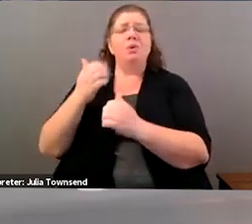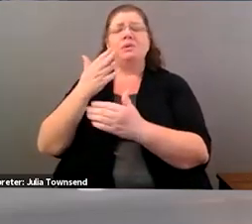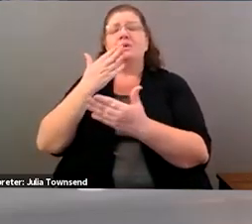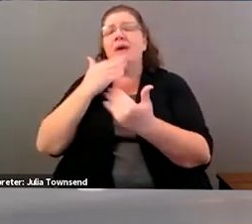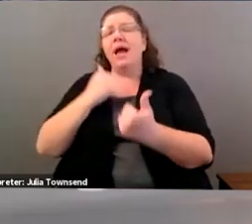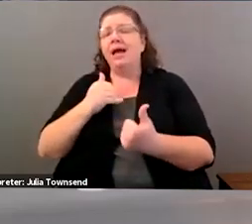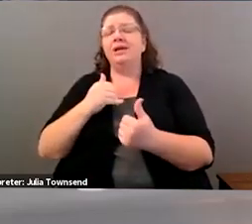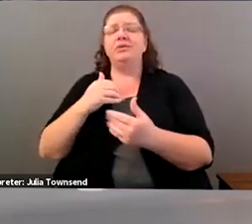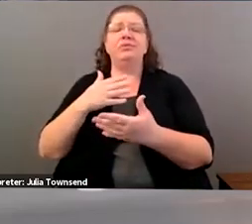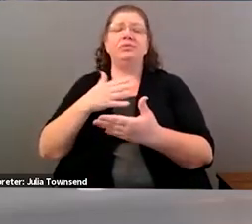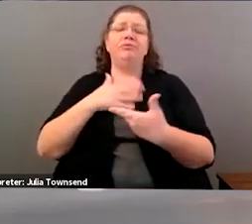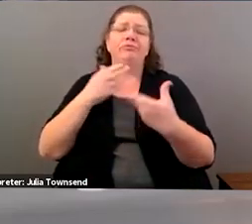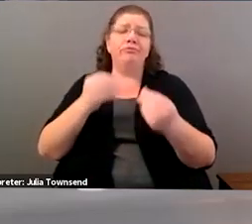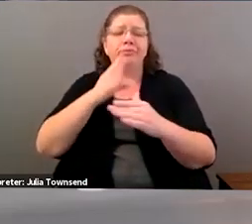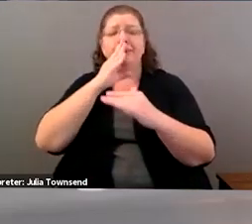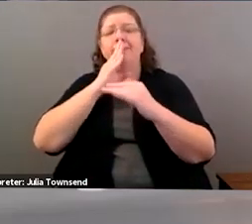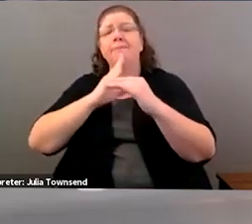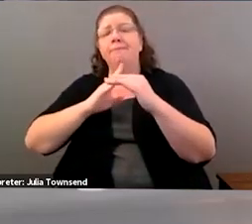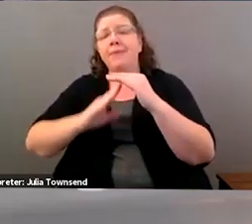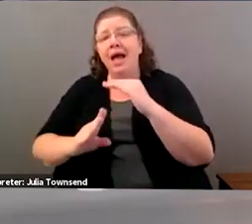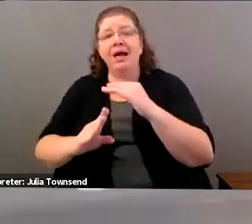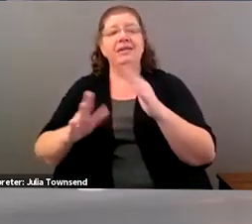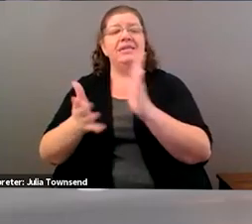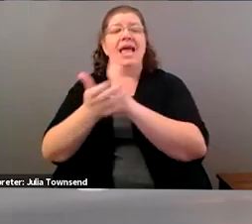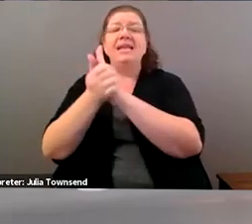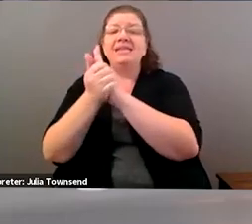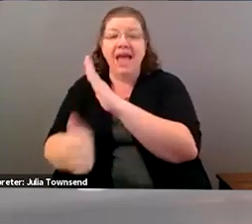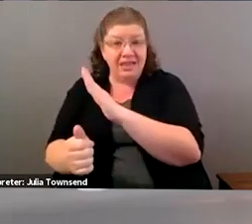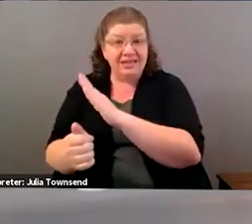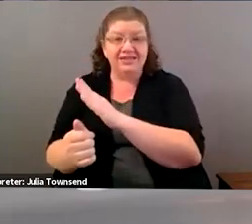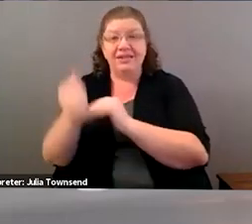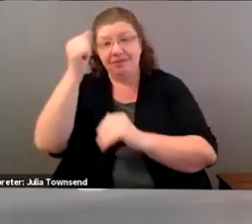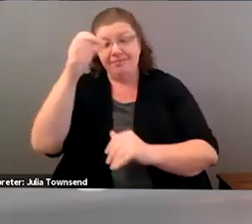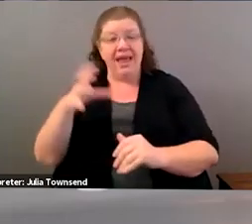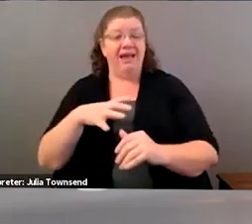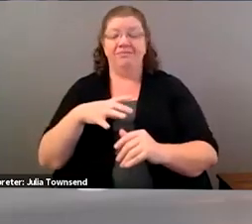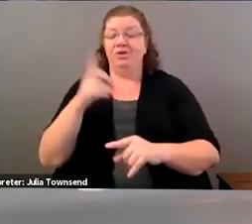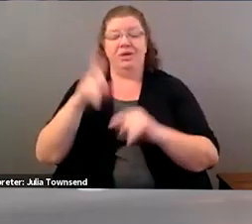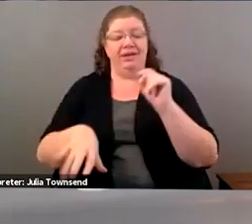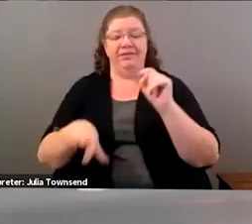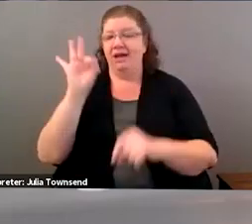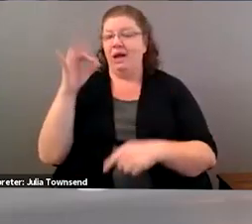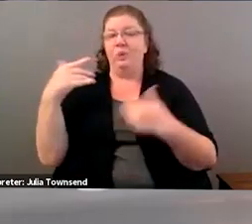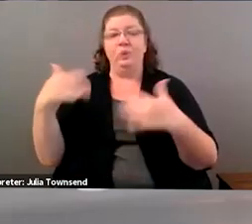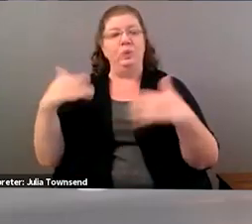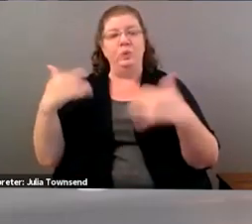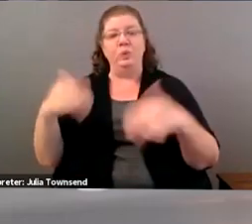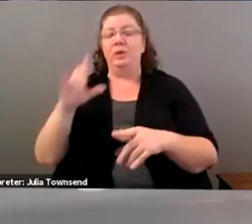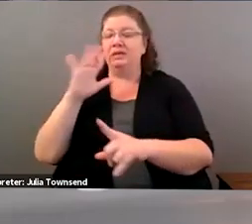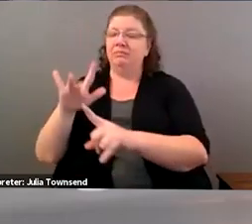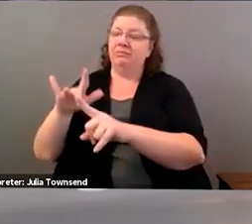es una persona tan amable y talentosa y humilde y tengo